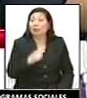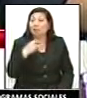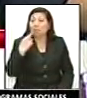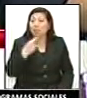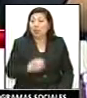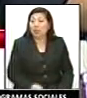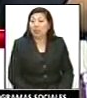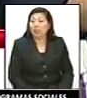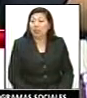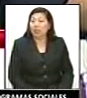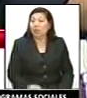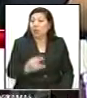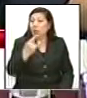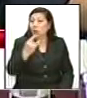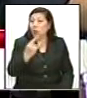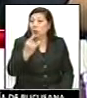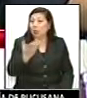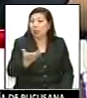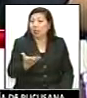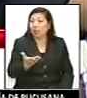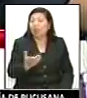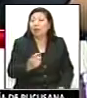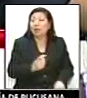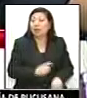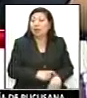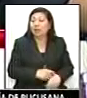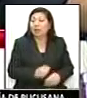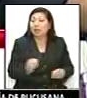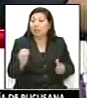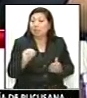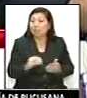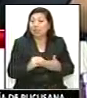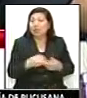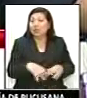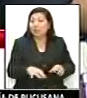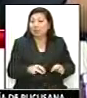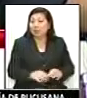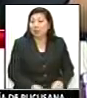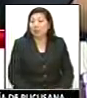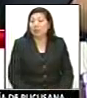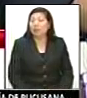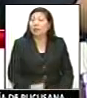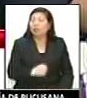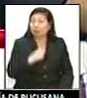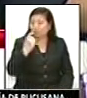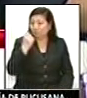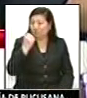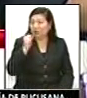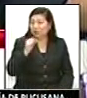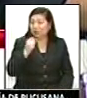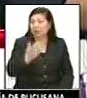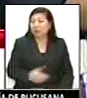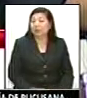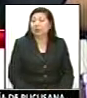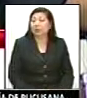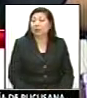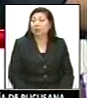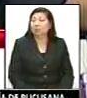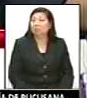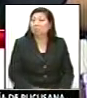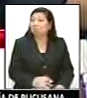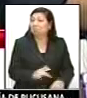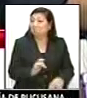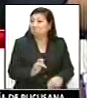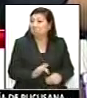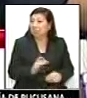políticas urgentes, temporales, coyunturales. Entonces yo entiendo perfectamente, me ha tocado